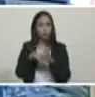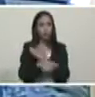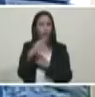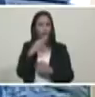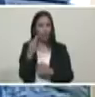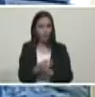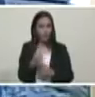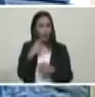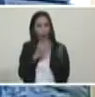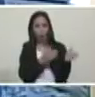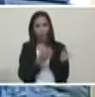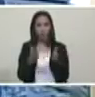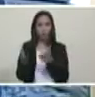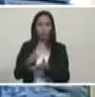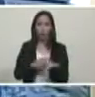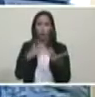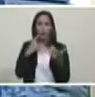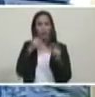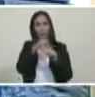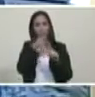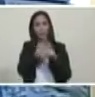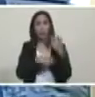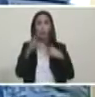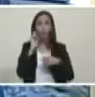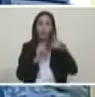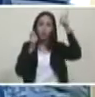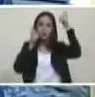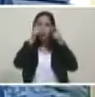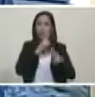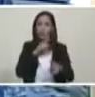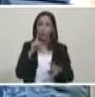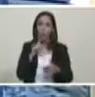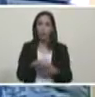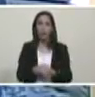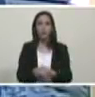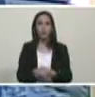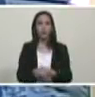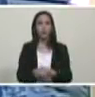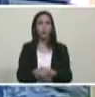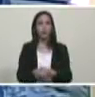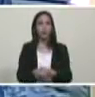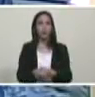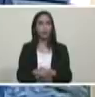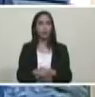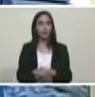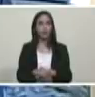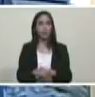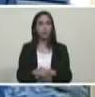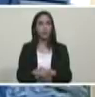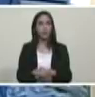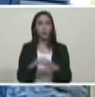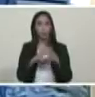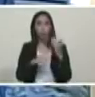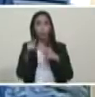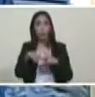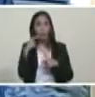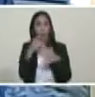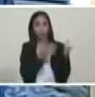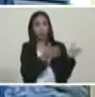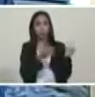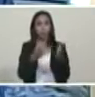organización de las unidades de batalla Bolívar Chávez, VC, de los colectivos en todas